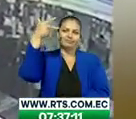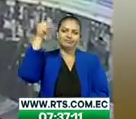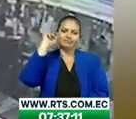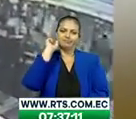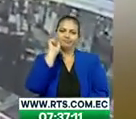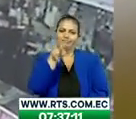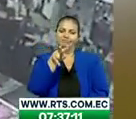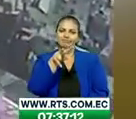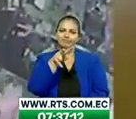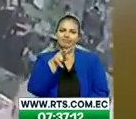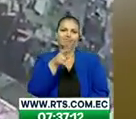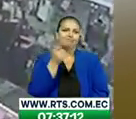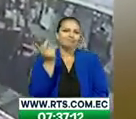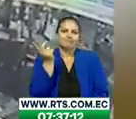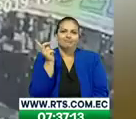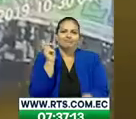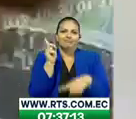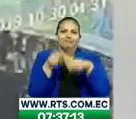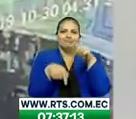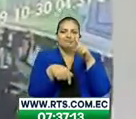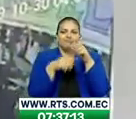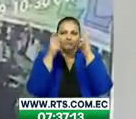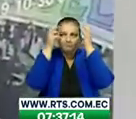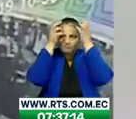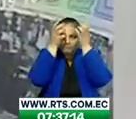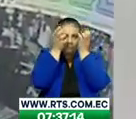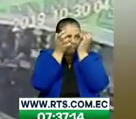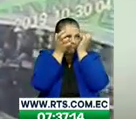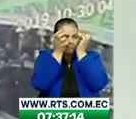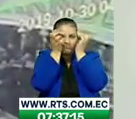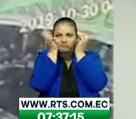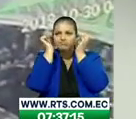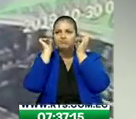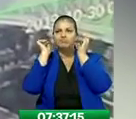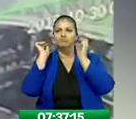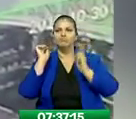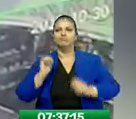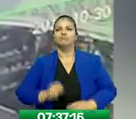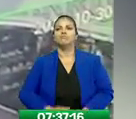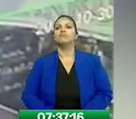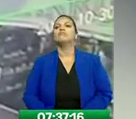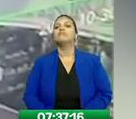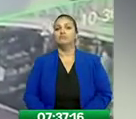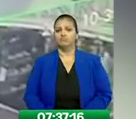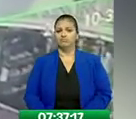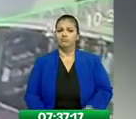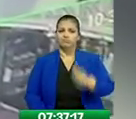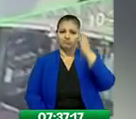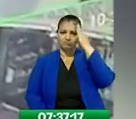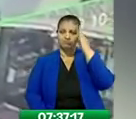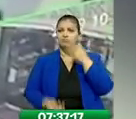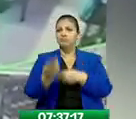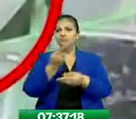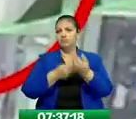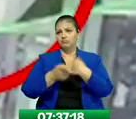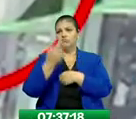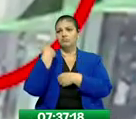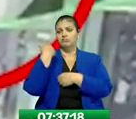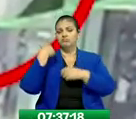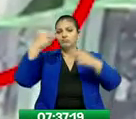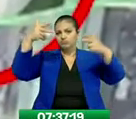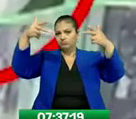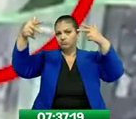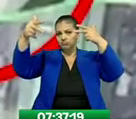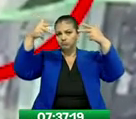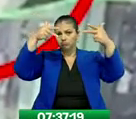rostro, porque ya están sobre la jugada de que cada uno de estos negocios tiene sus propias cámaras de videovigilancia. Totalmente de